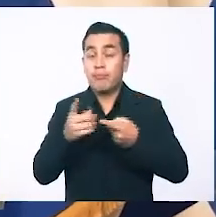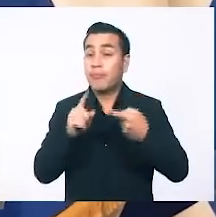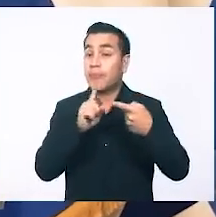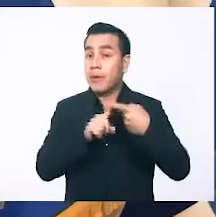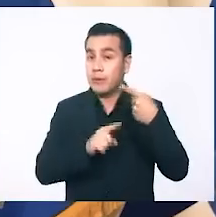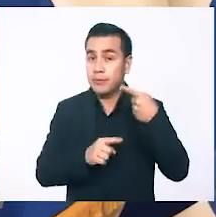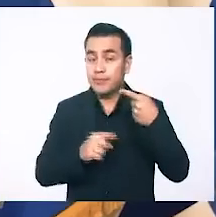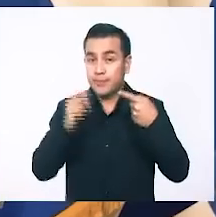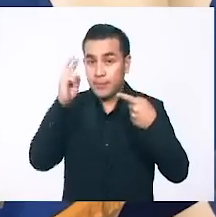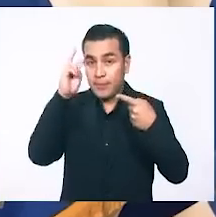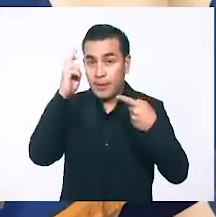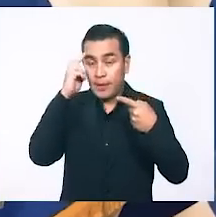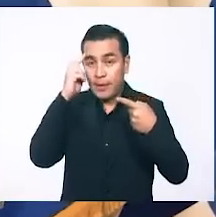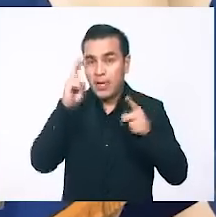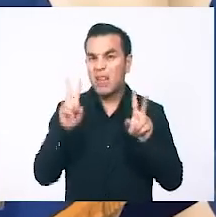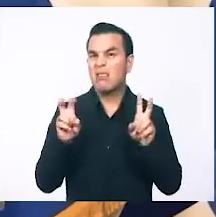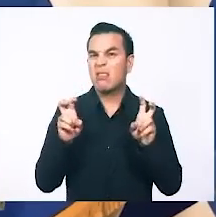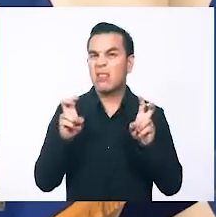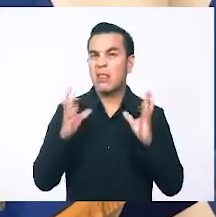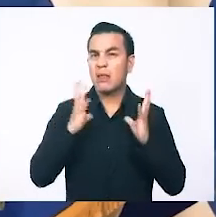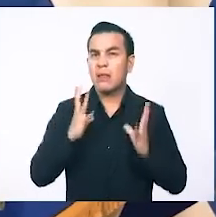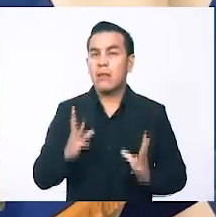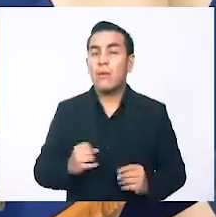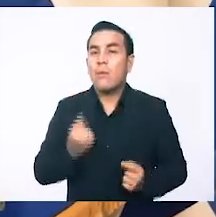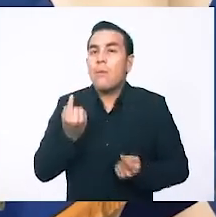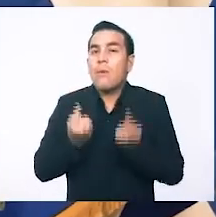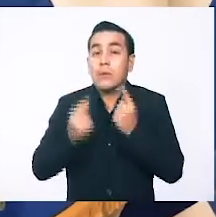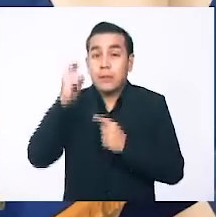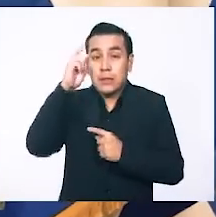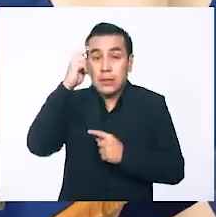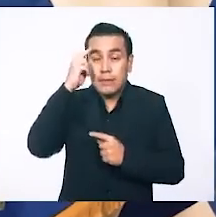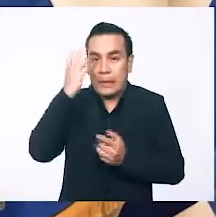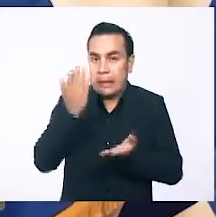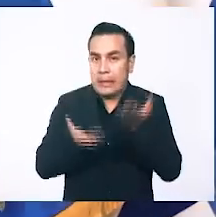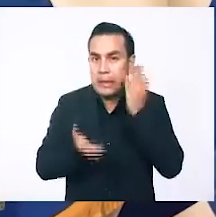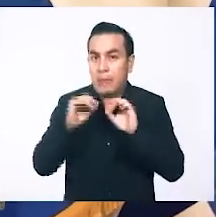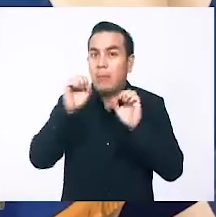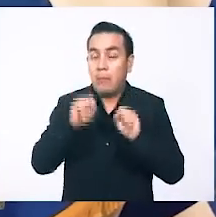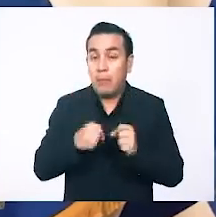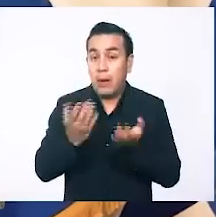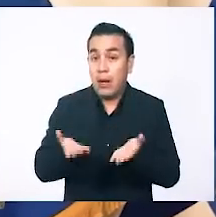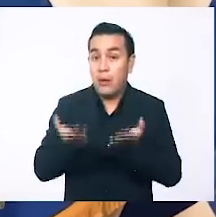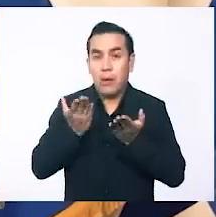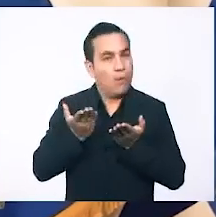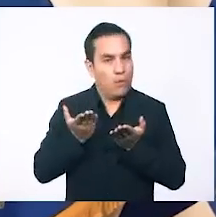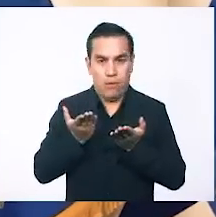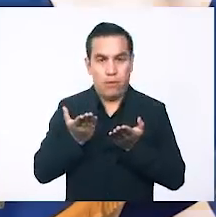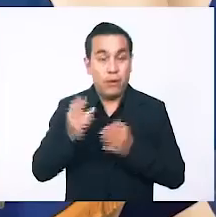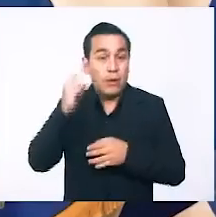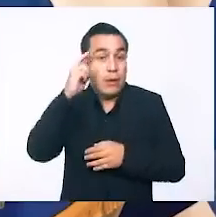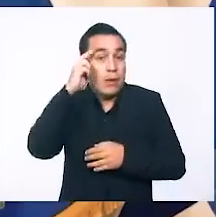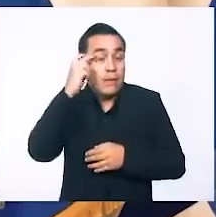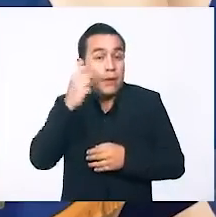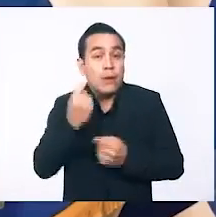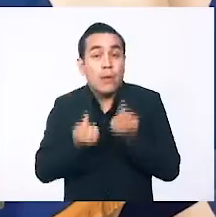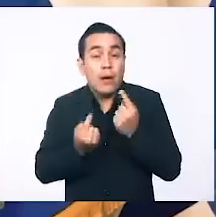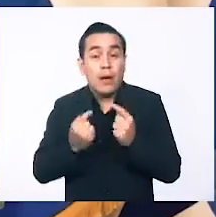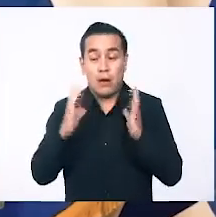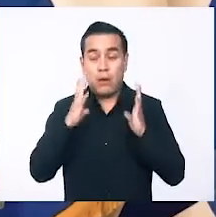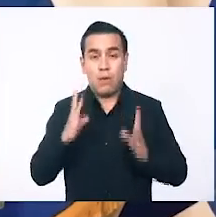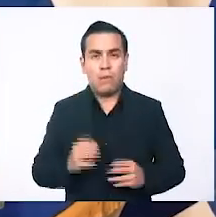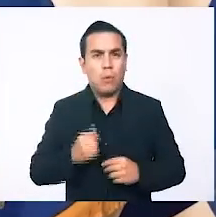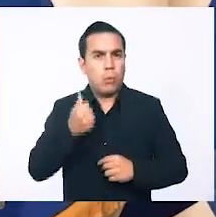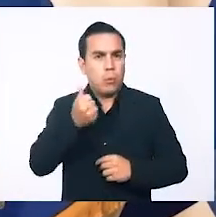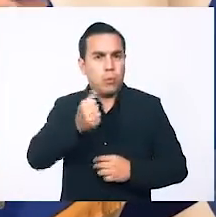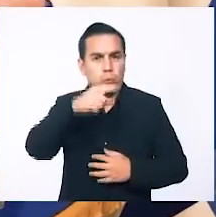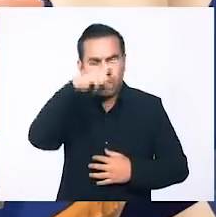eso, la maquinaria gubernamental, entre comillas, es un arma de doble filo. Porque si bien es cierto que un gobernante que hace un buen